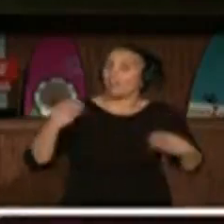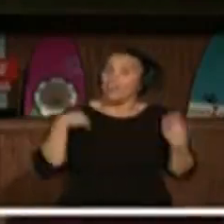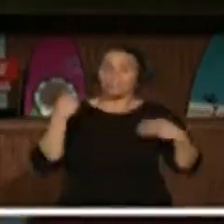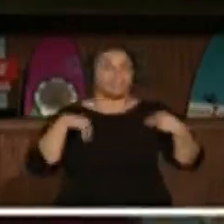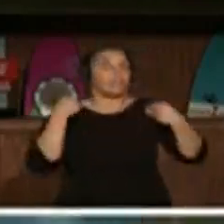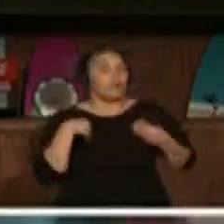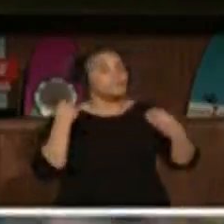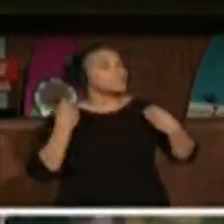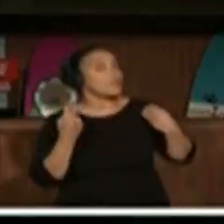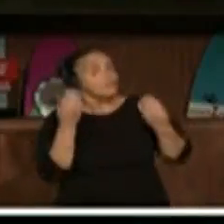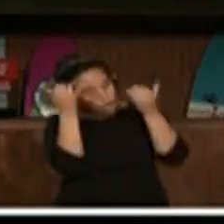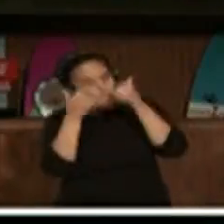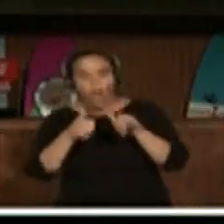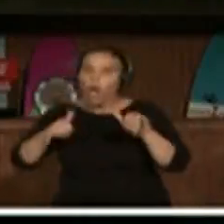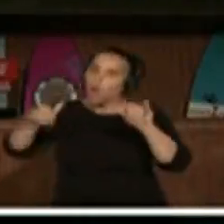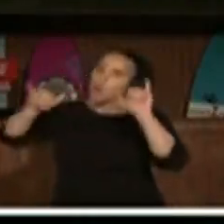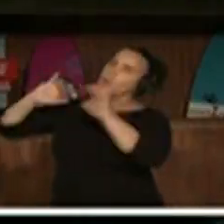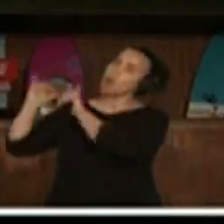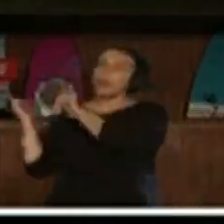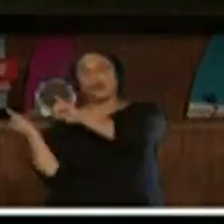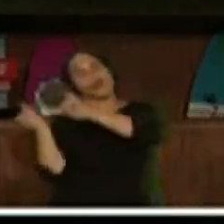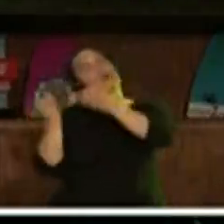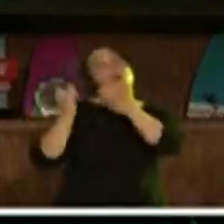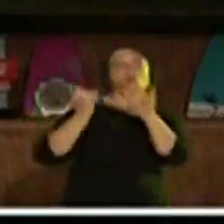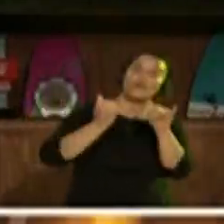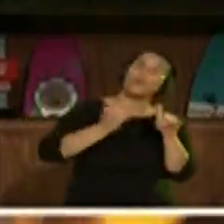disfrutar. Y vienen diablos